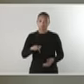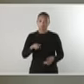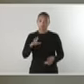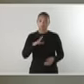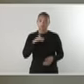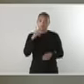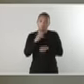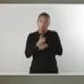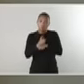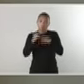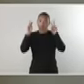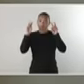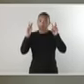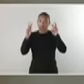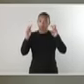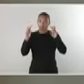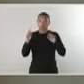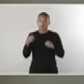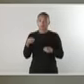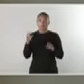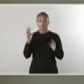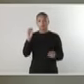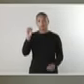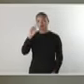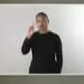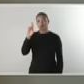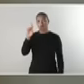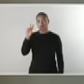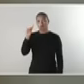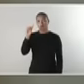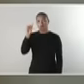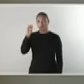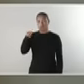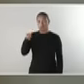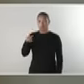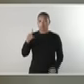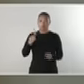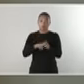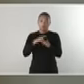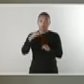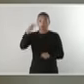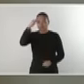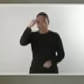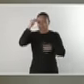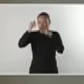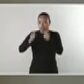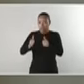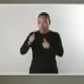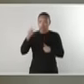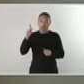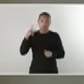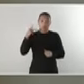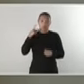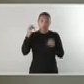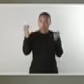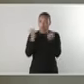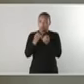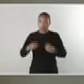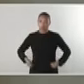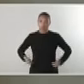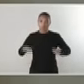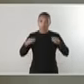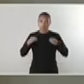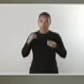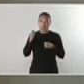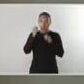uno de los temas centrales es la corrupción los señores aquí de los partidos son la viva imagen de la